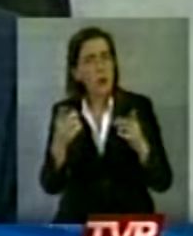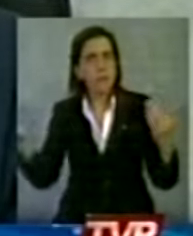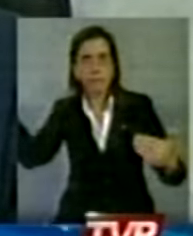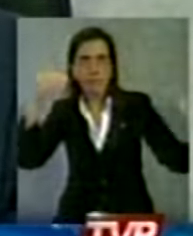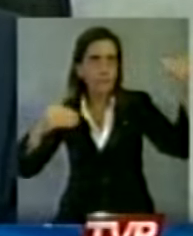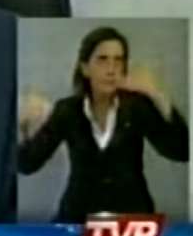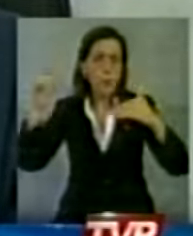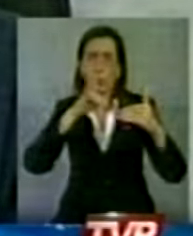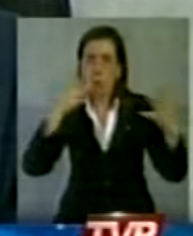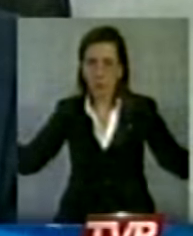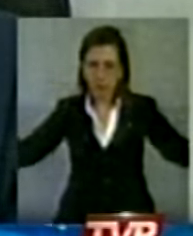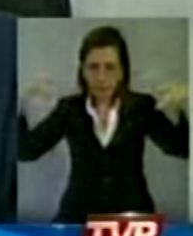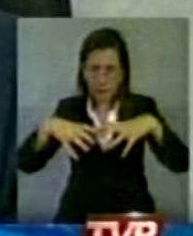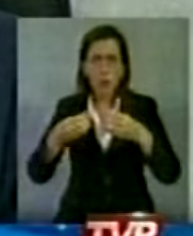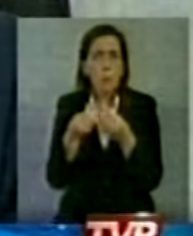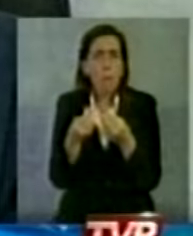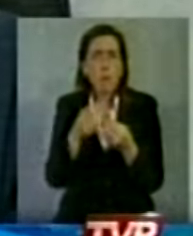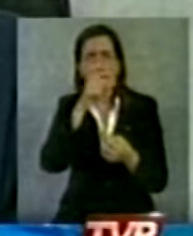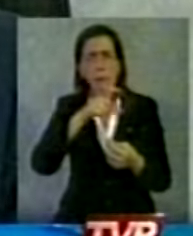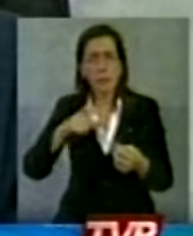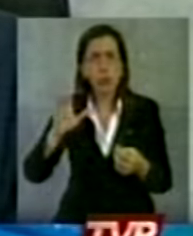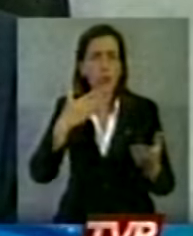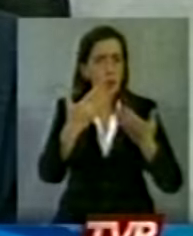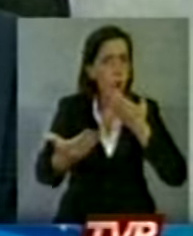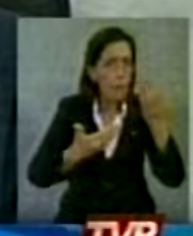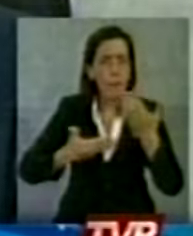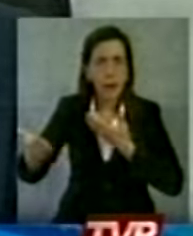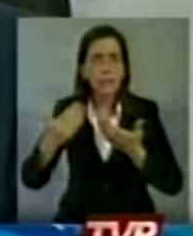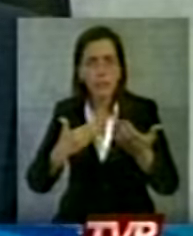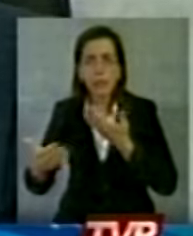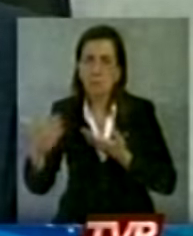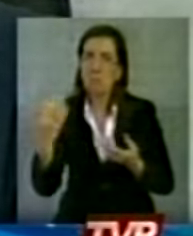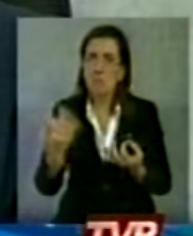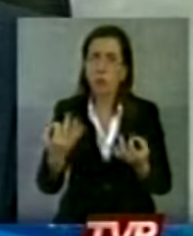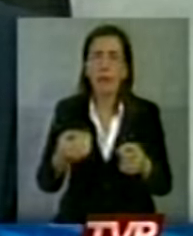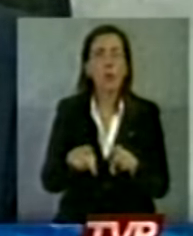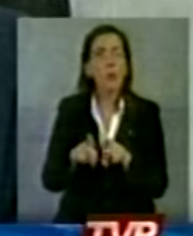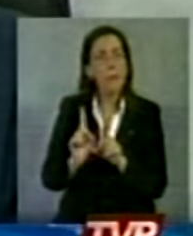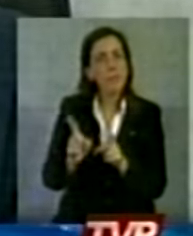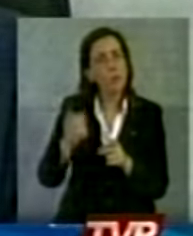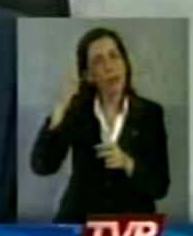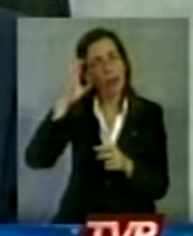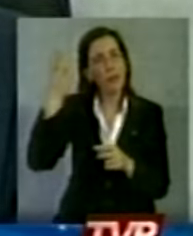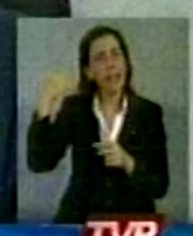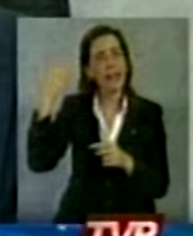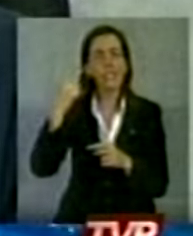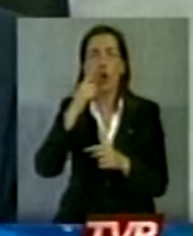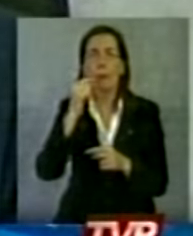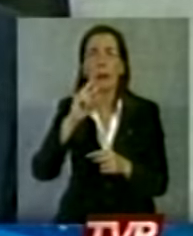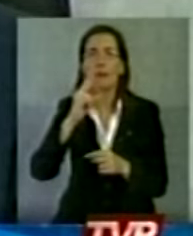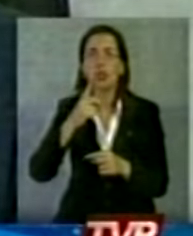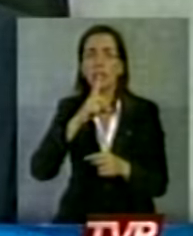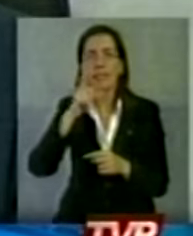de la pluralidad y de la convivencia. A ello se refería Juan B. Terán cuando decía